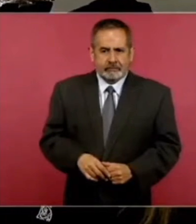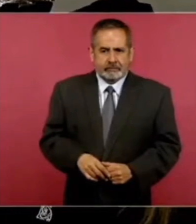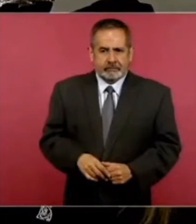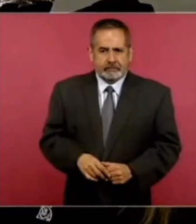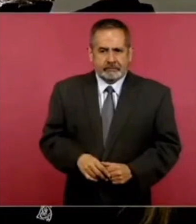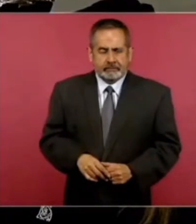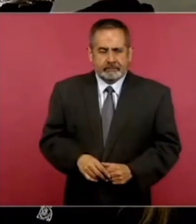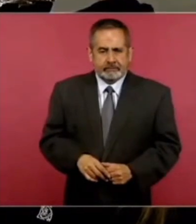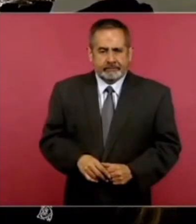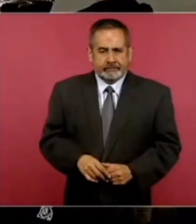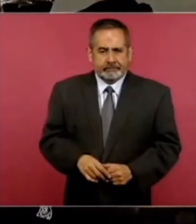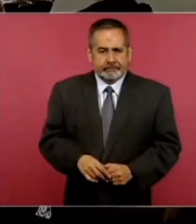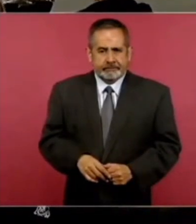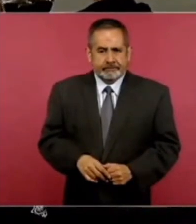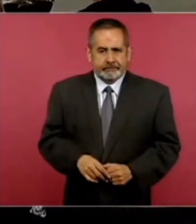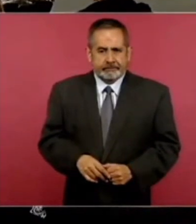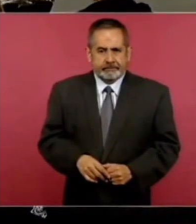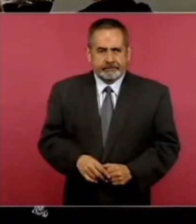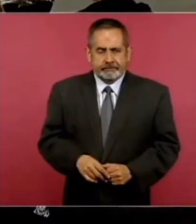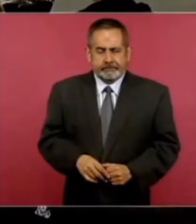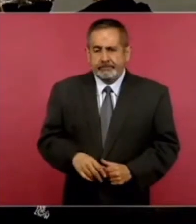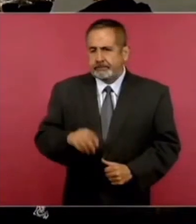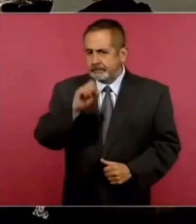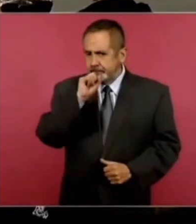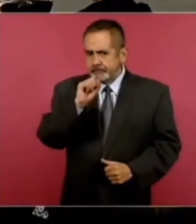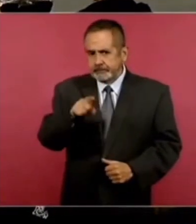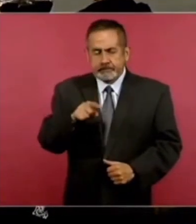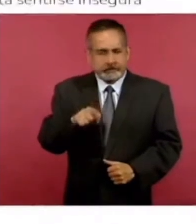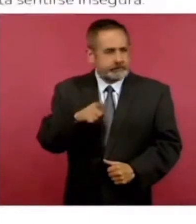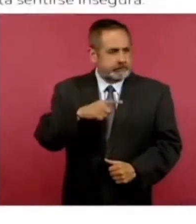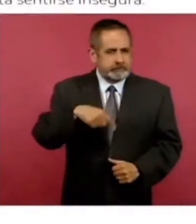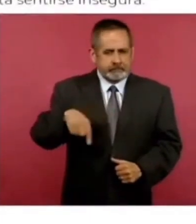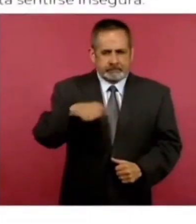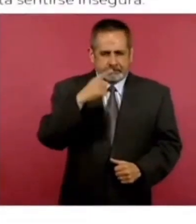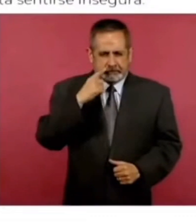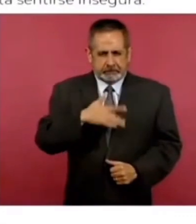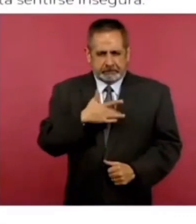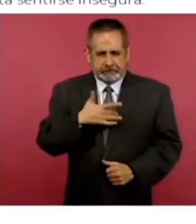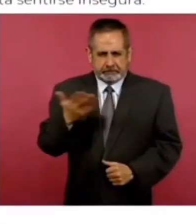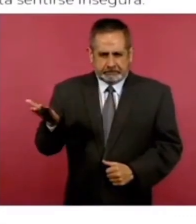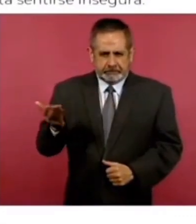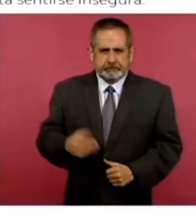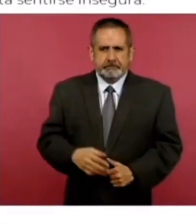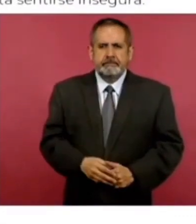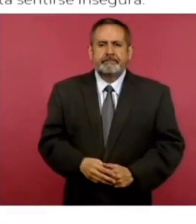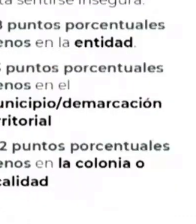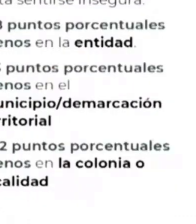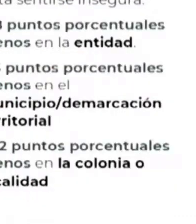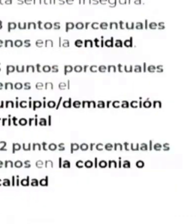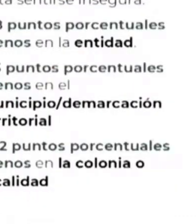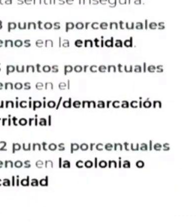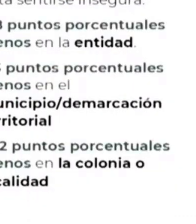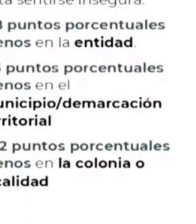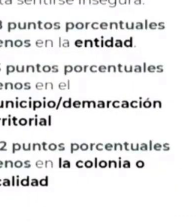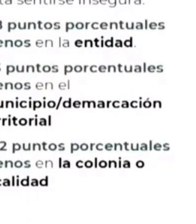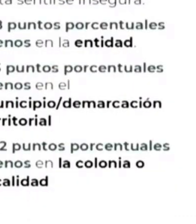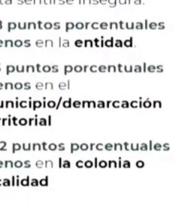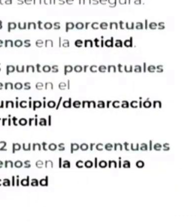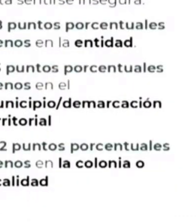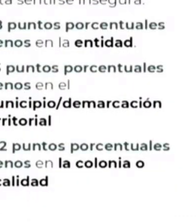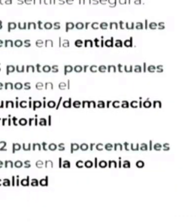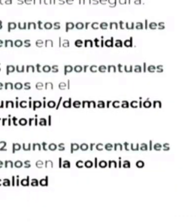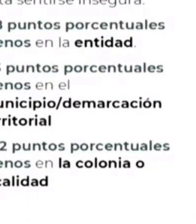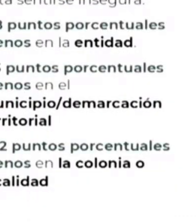Y además, esta es la percepción que existe ahora